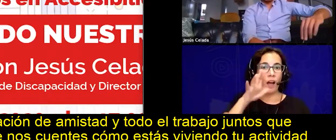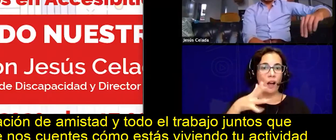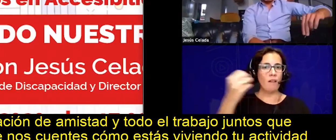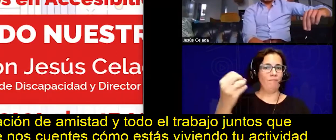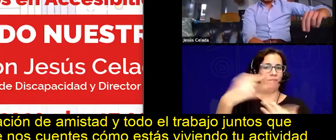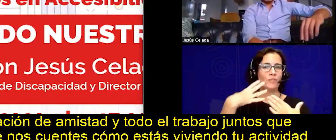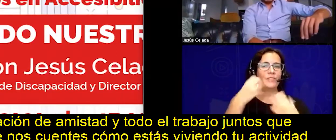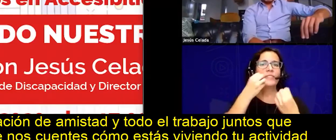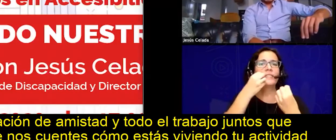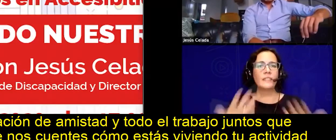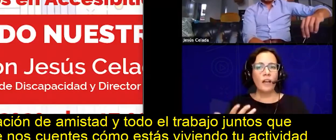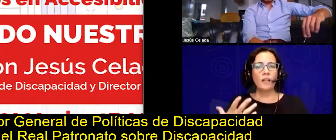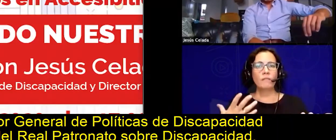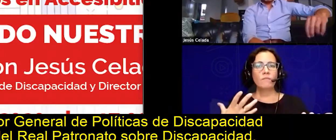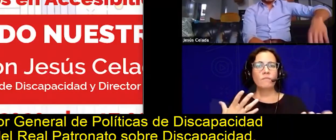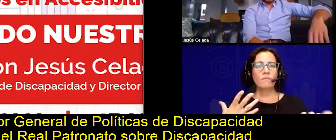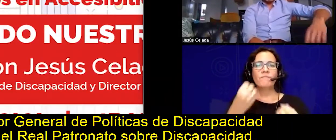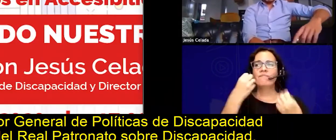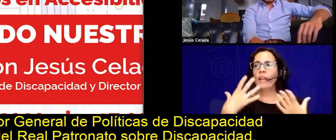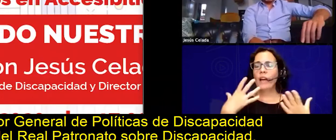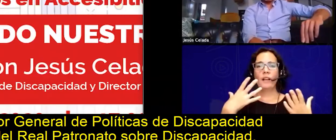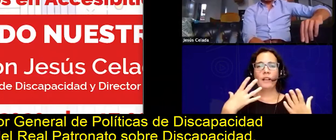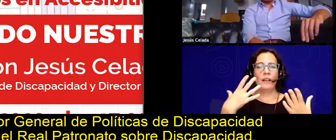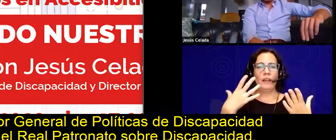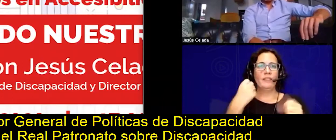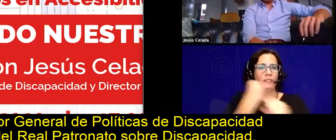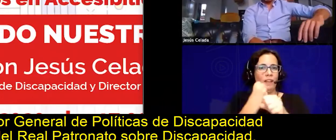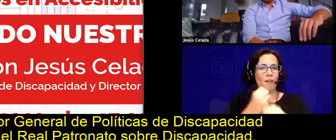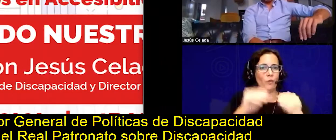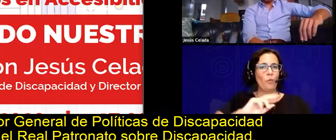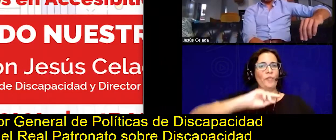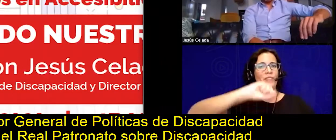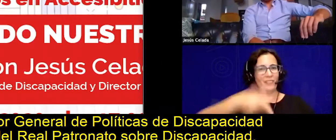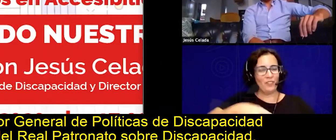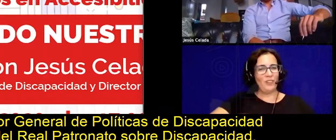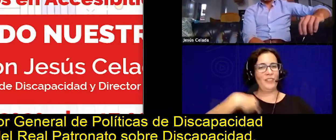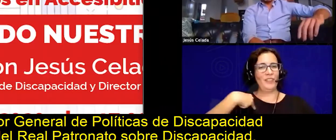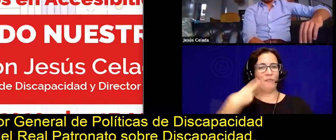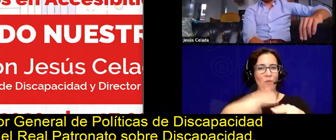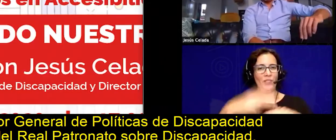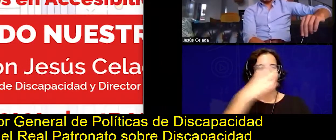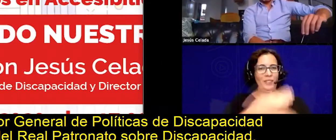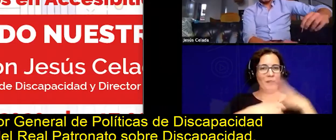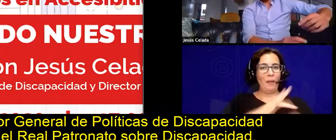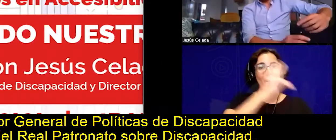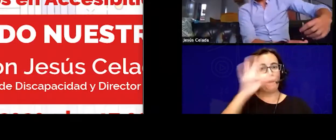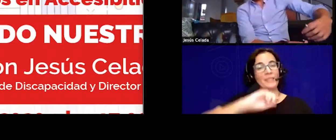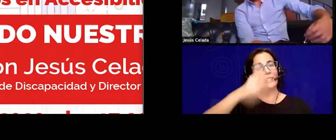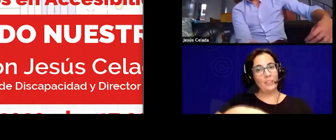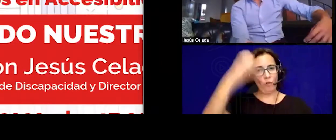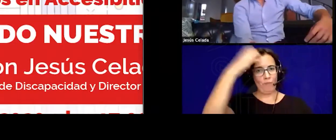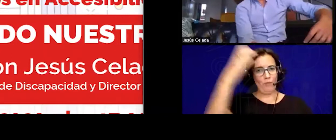estás viviendo tu actividad como director general de políticas de discapacidad y director del Real Patronato sobre